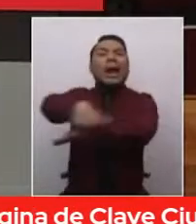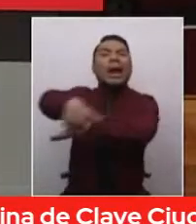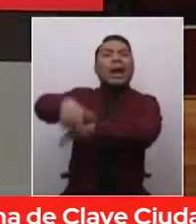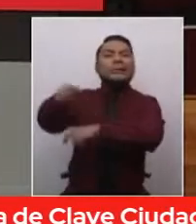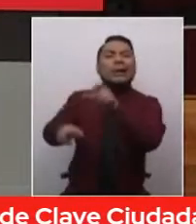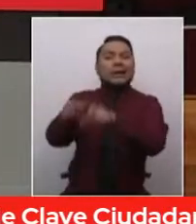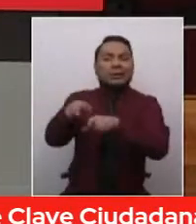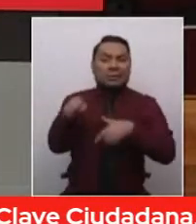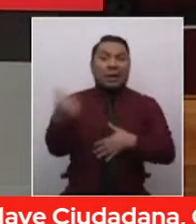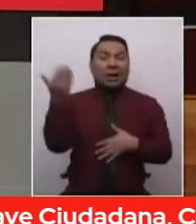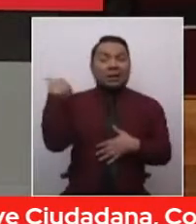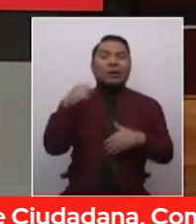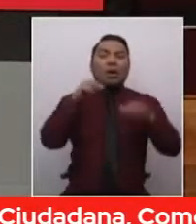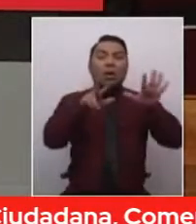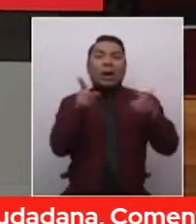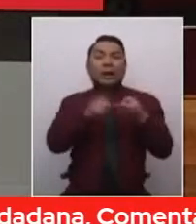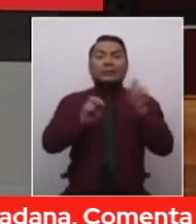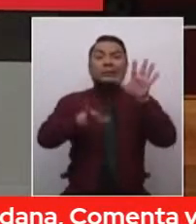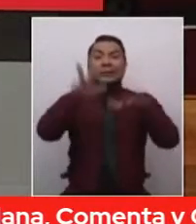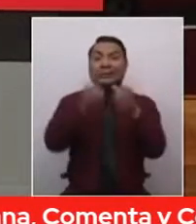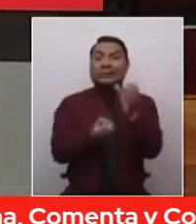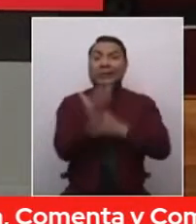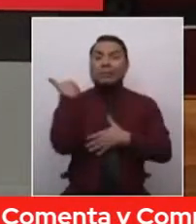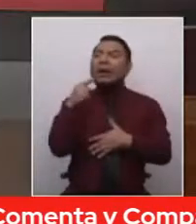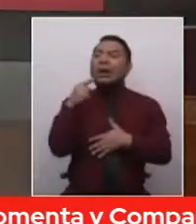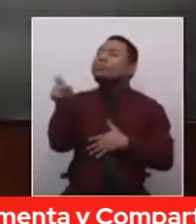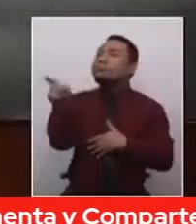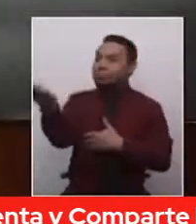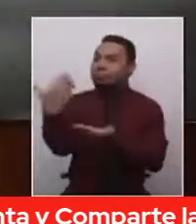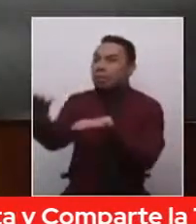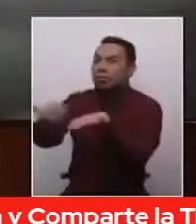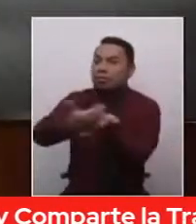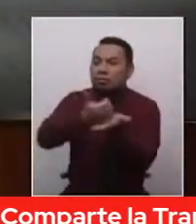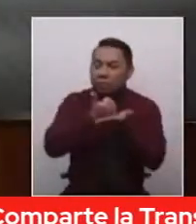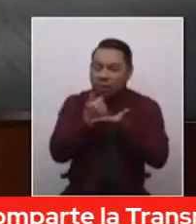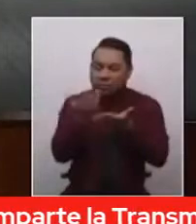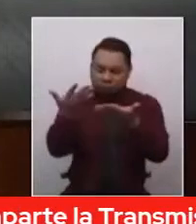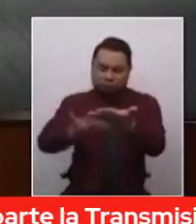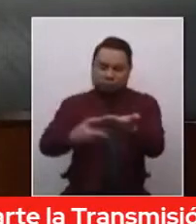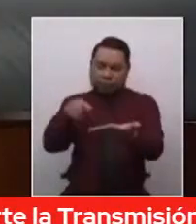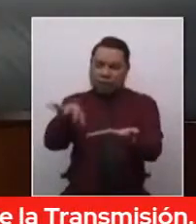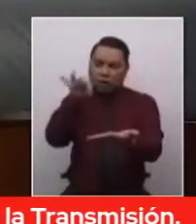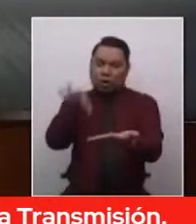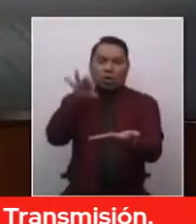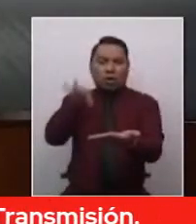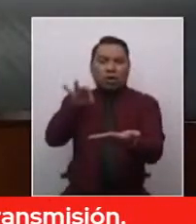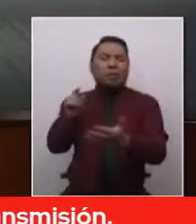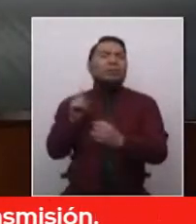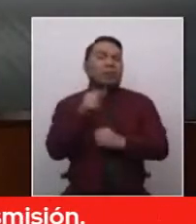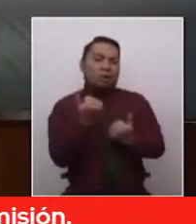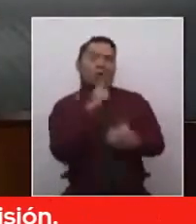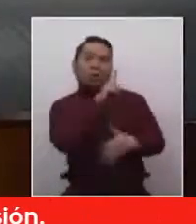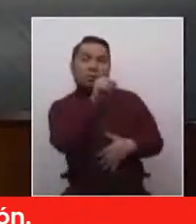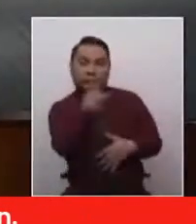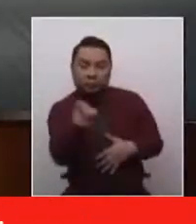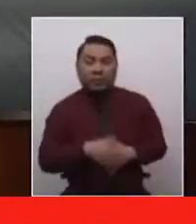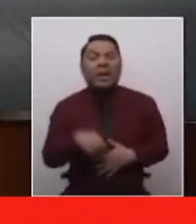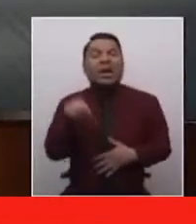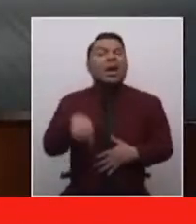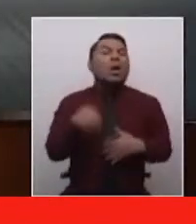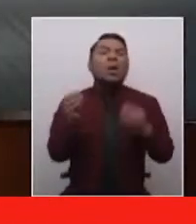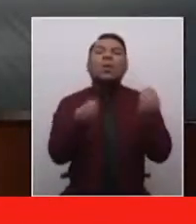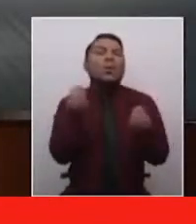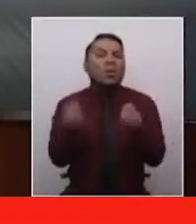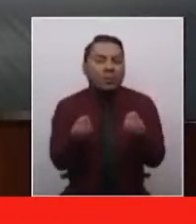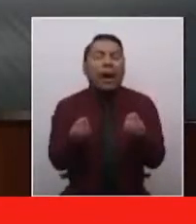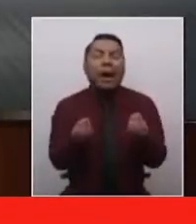fue desarrollada del 8 al 13 de septiembre, las mismas que fueron seleccionadas por un comité consultivo. Aquí la dinámica será la